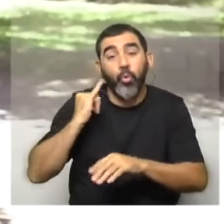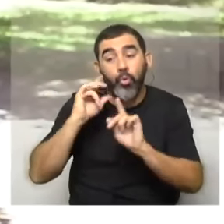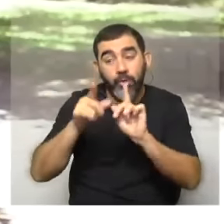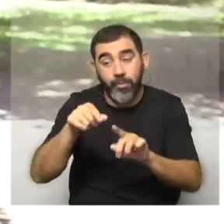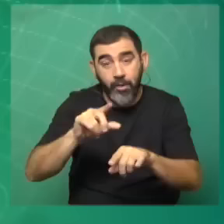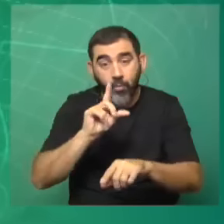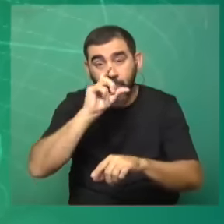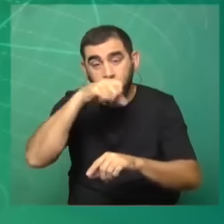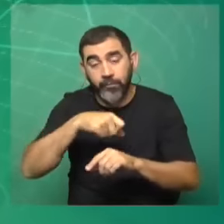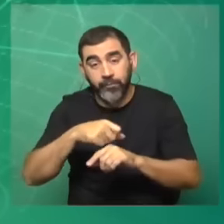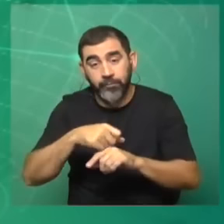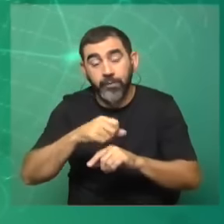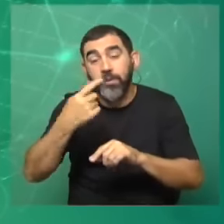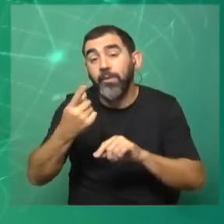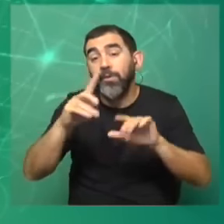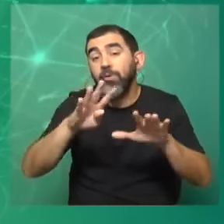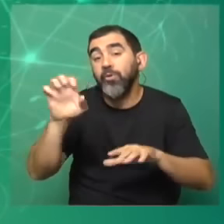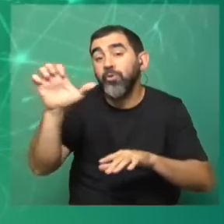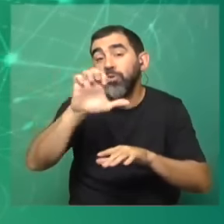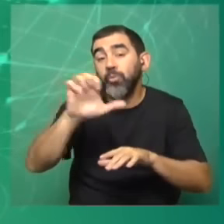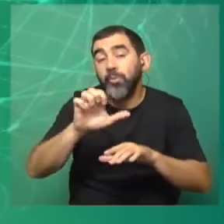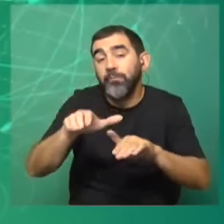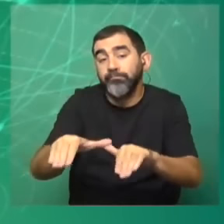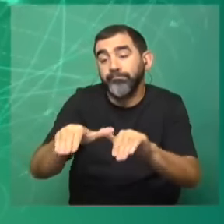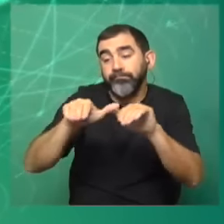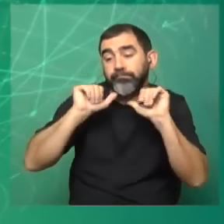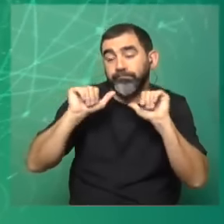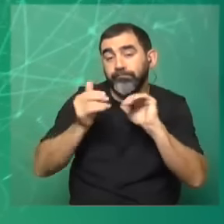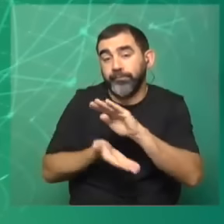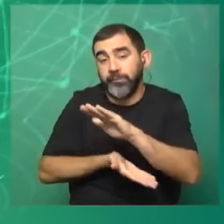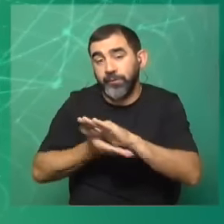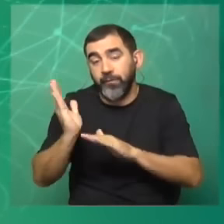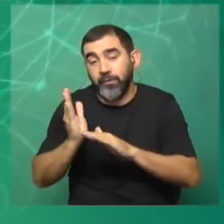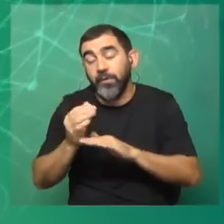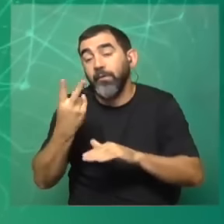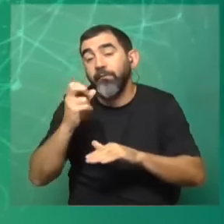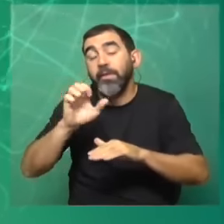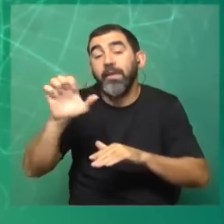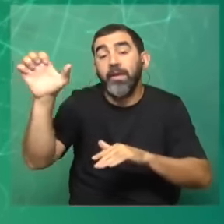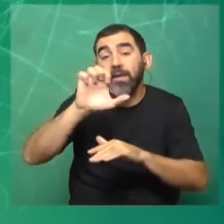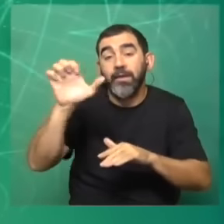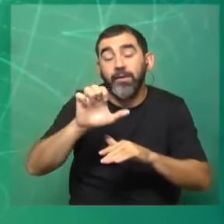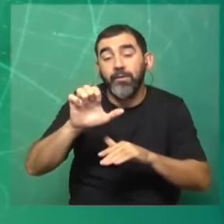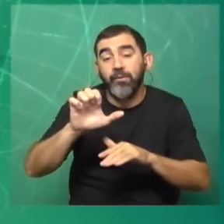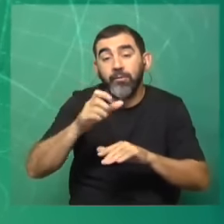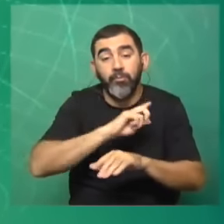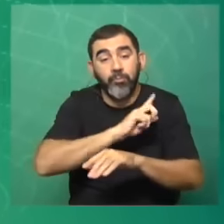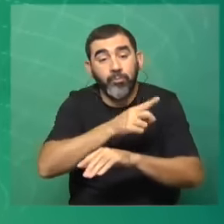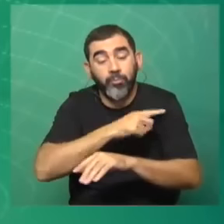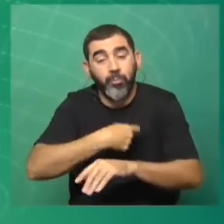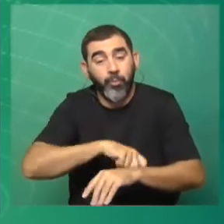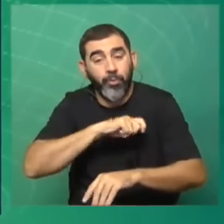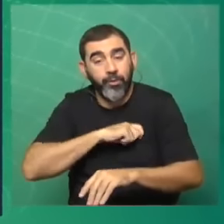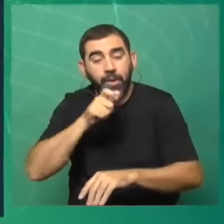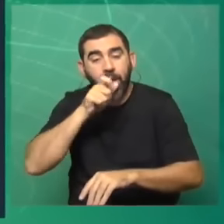Sacramento Entonces el 19 de enero se retiran Y a partir del 20 queda esto en poder español a nivel de